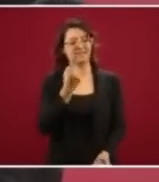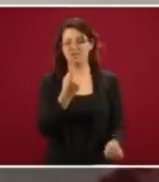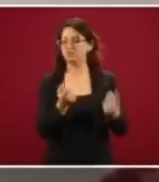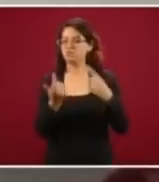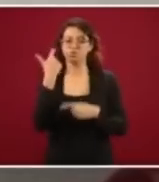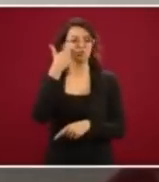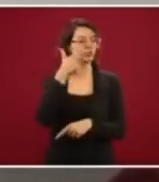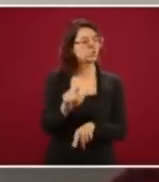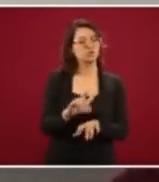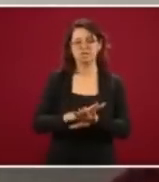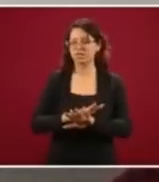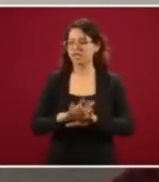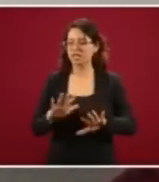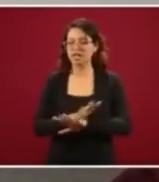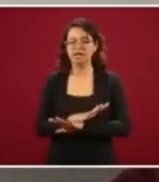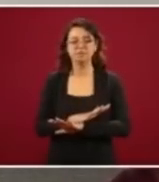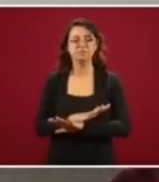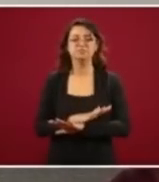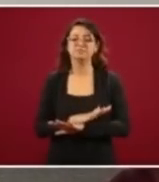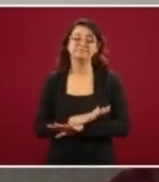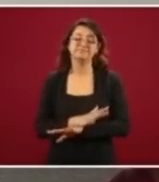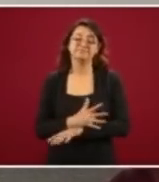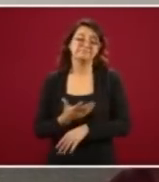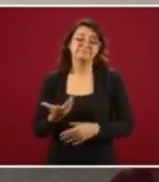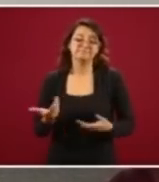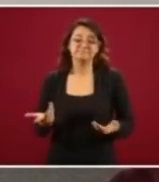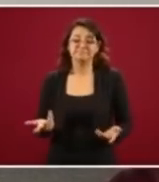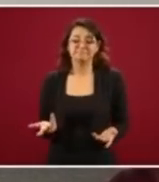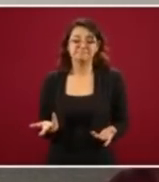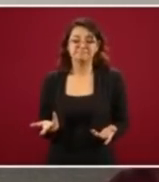cambio. Eso es